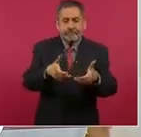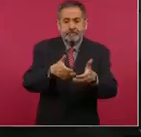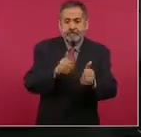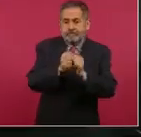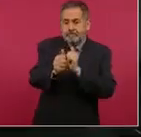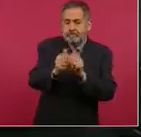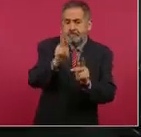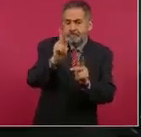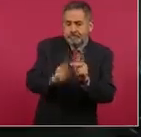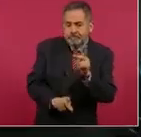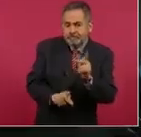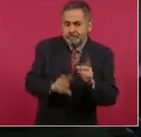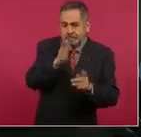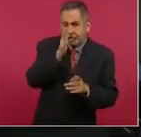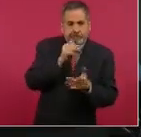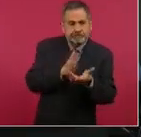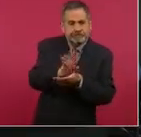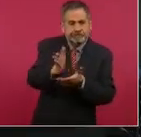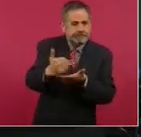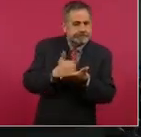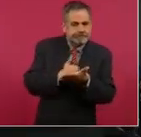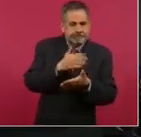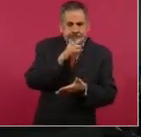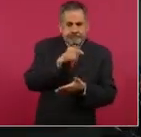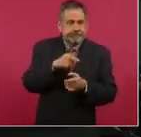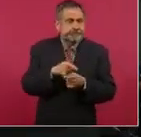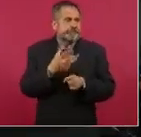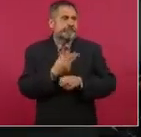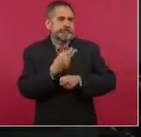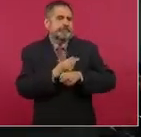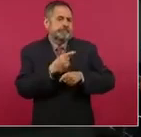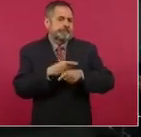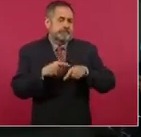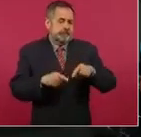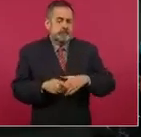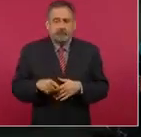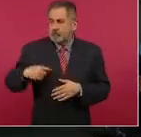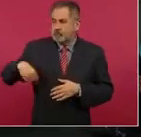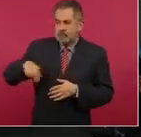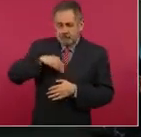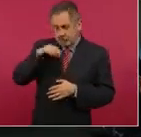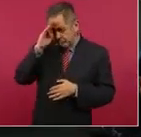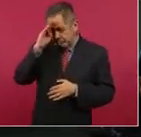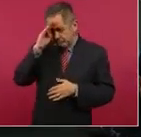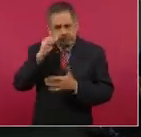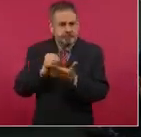en este tramo y se decidió